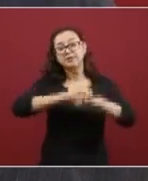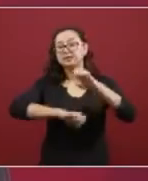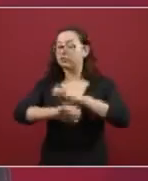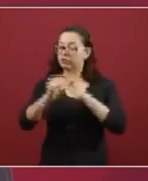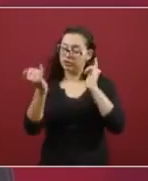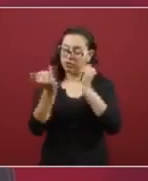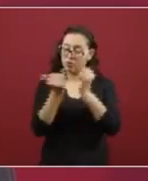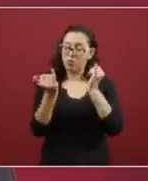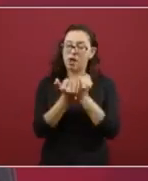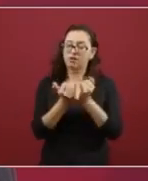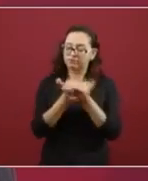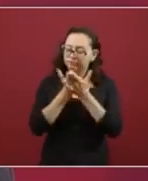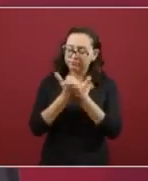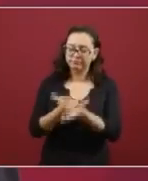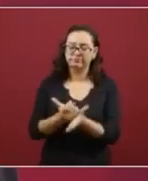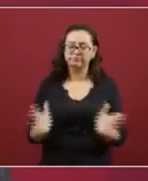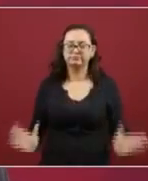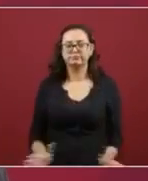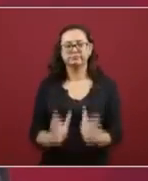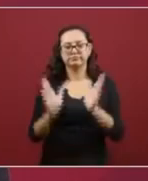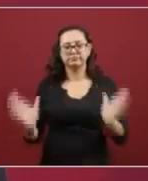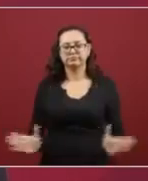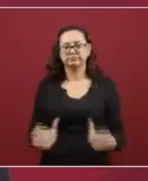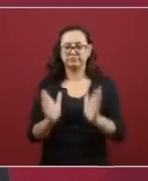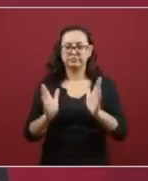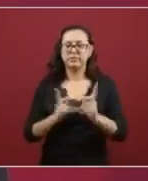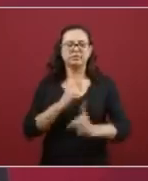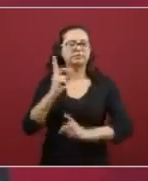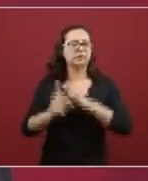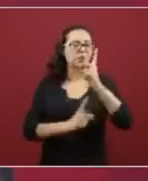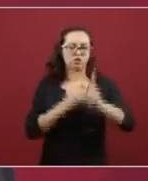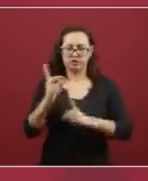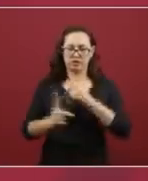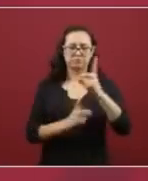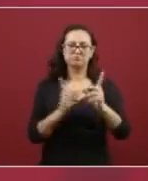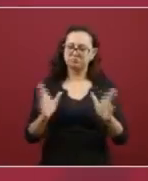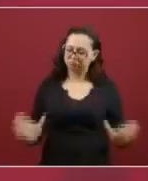ayuden en la promoción al deporte. Lo hacen,